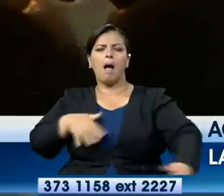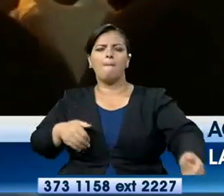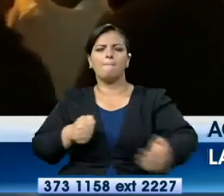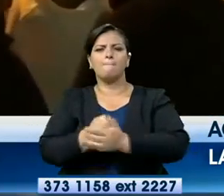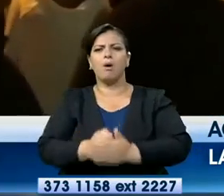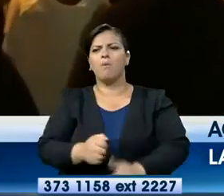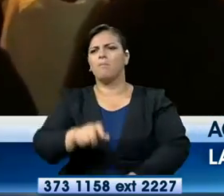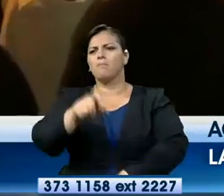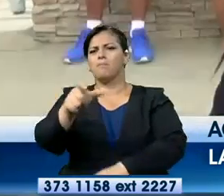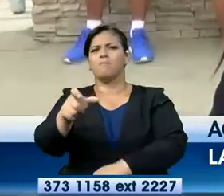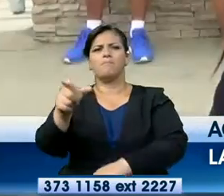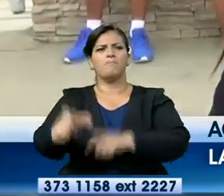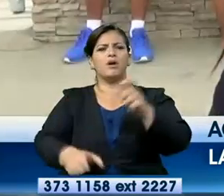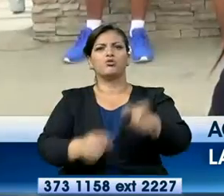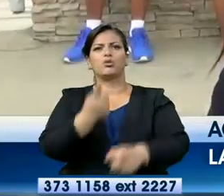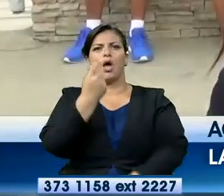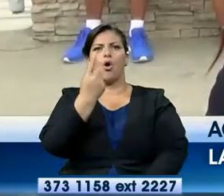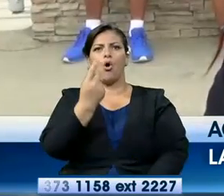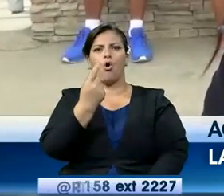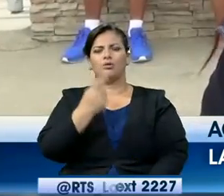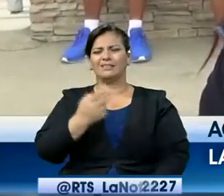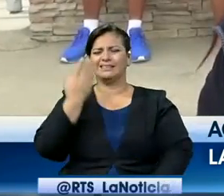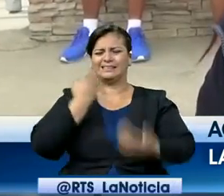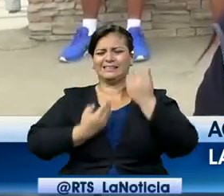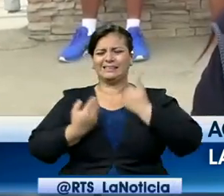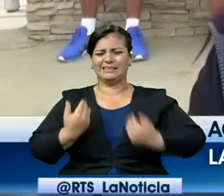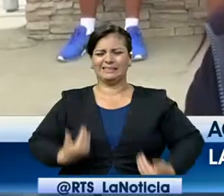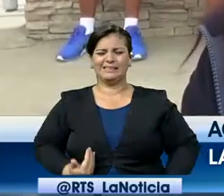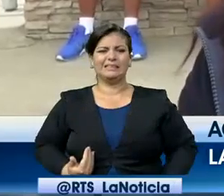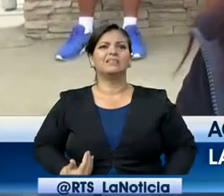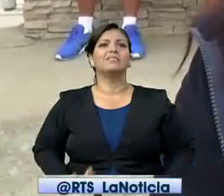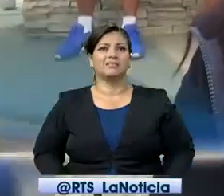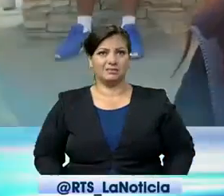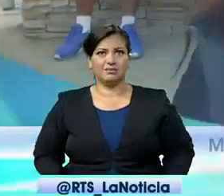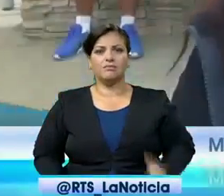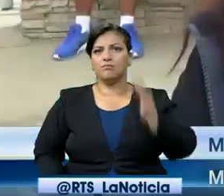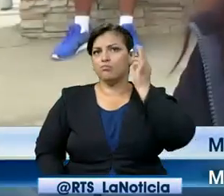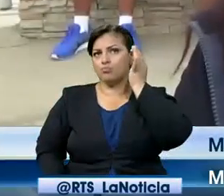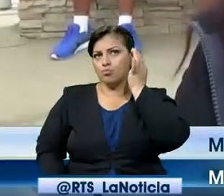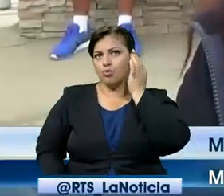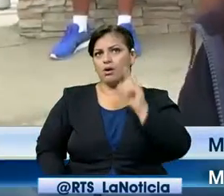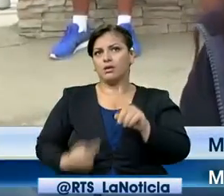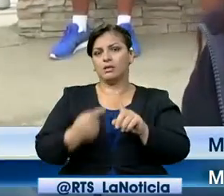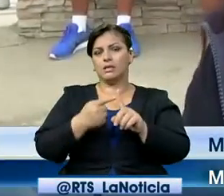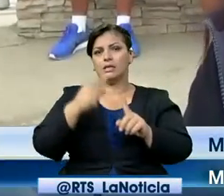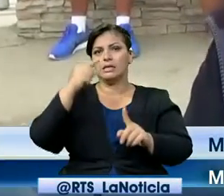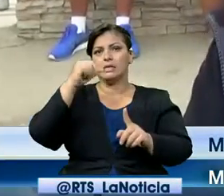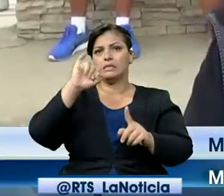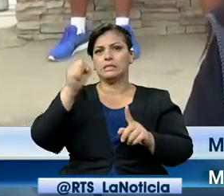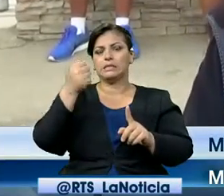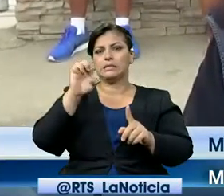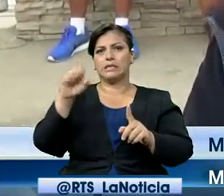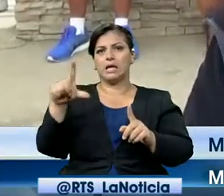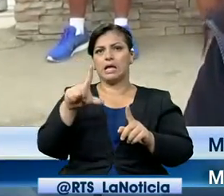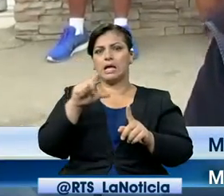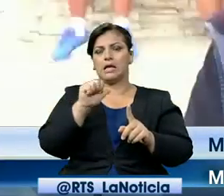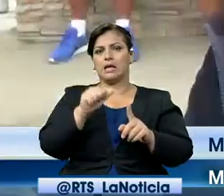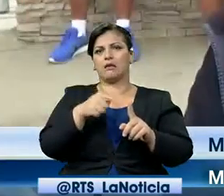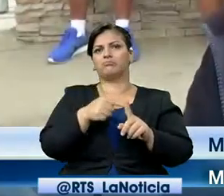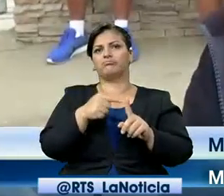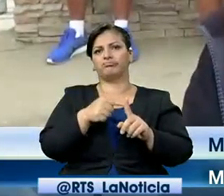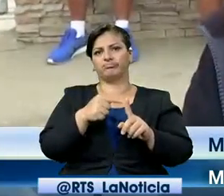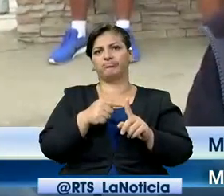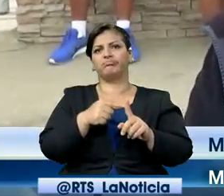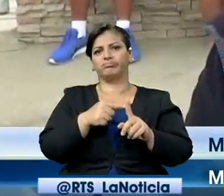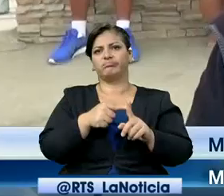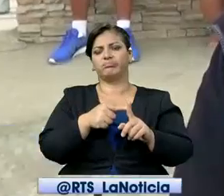graves lesiones que sufrió. Tuvo fracturas, el cráneo se le estuvo demasiado hinchado y también tenía problemas en uno de los pulmones.